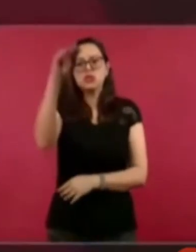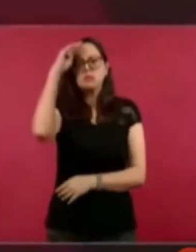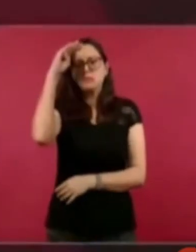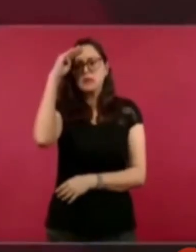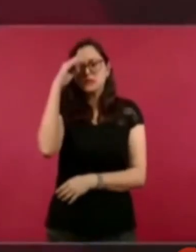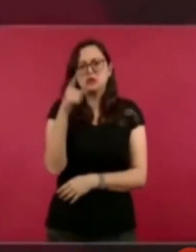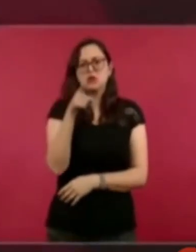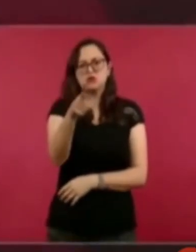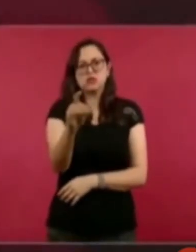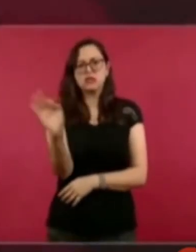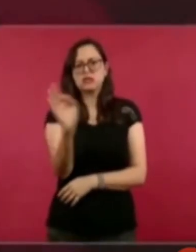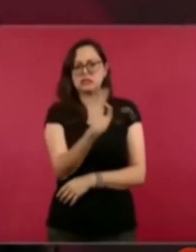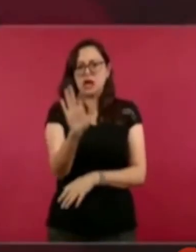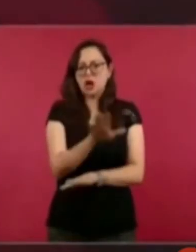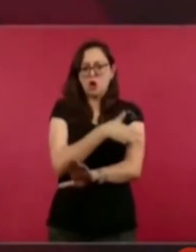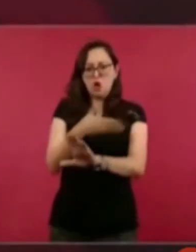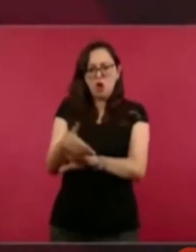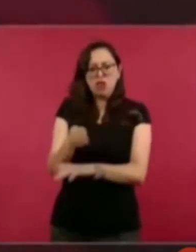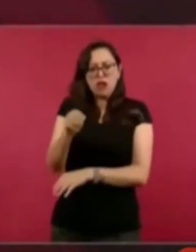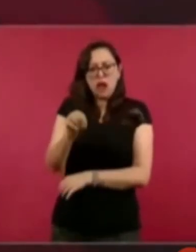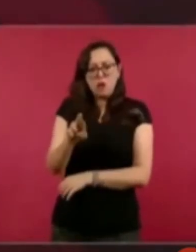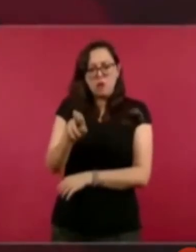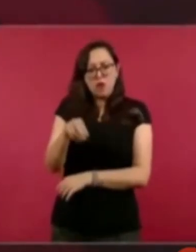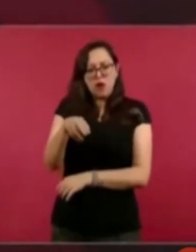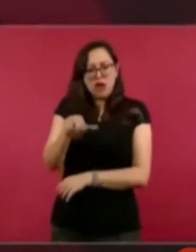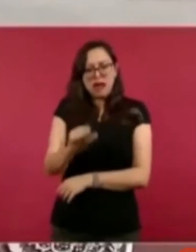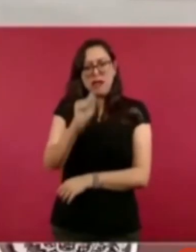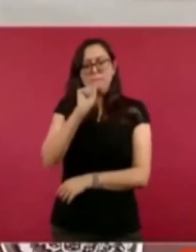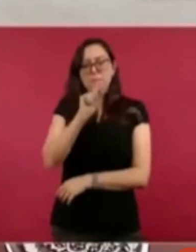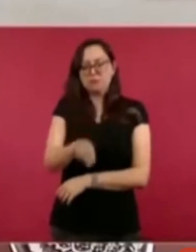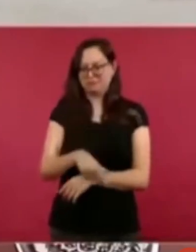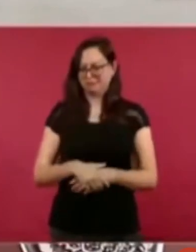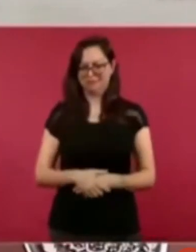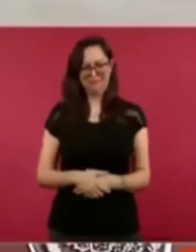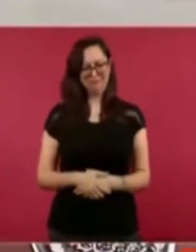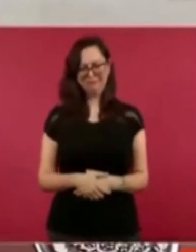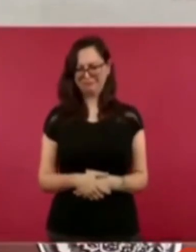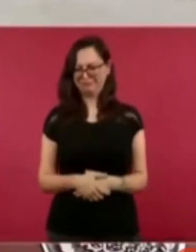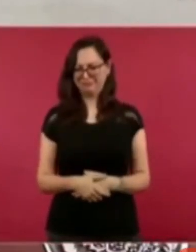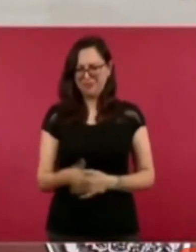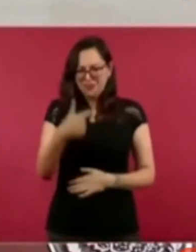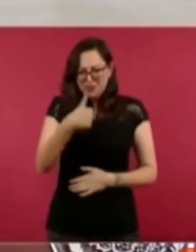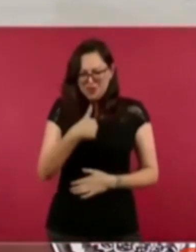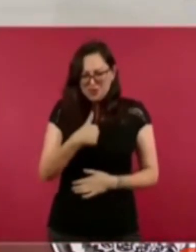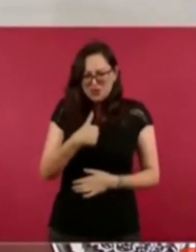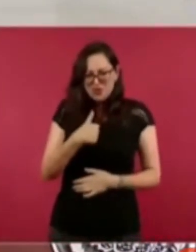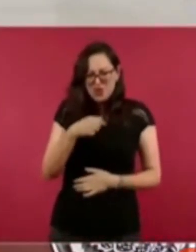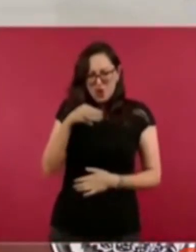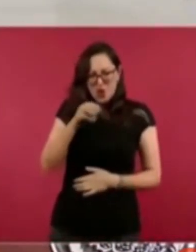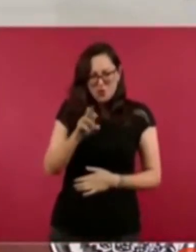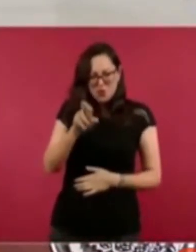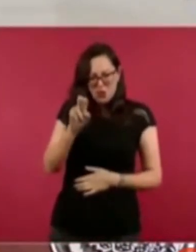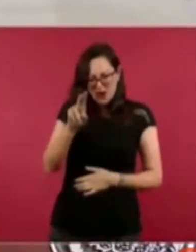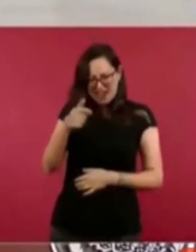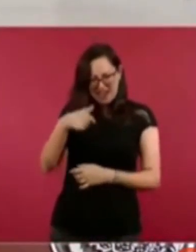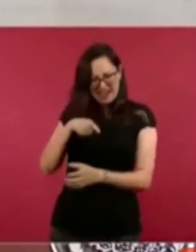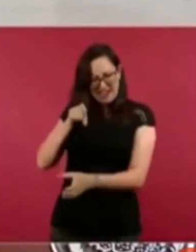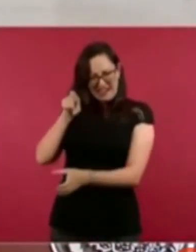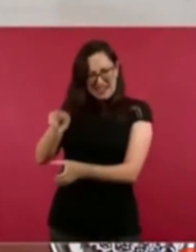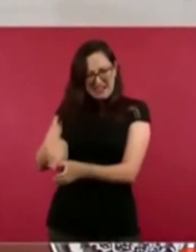No, porque yo entregué el bastón de mando, ¿sí?